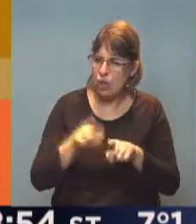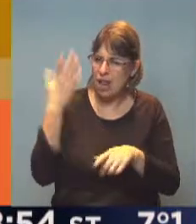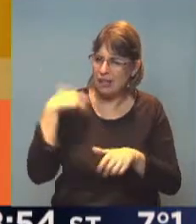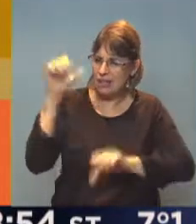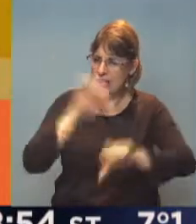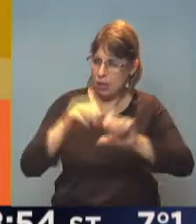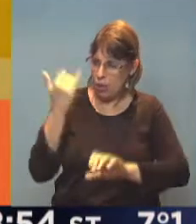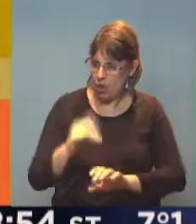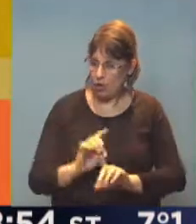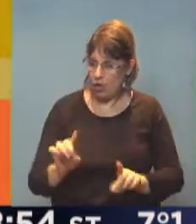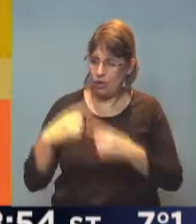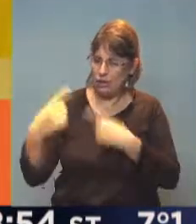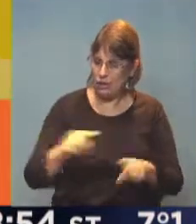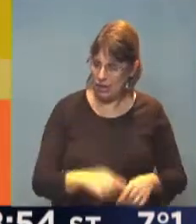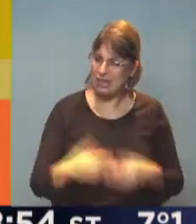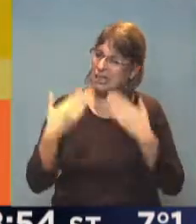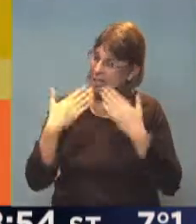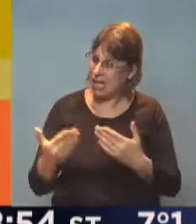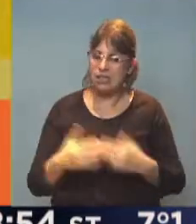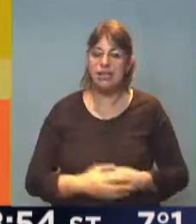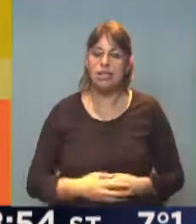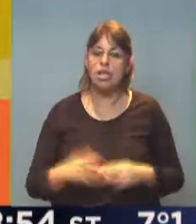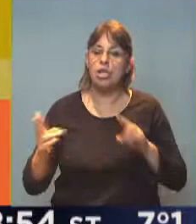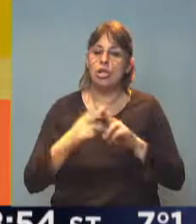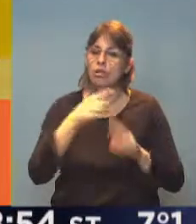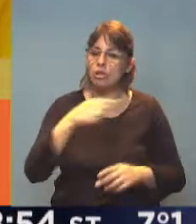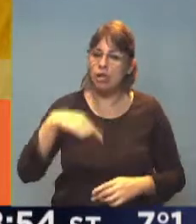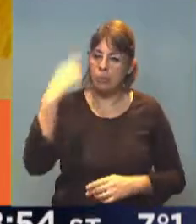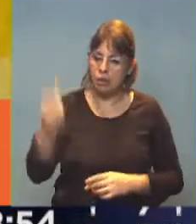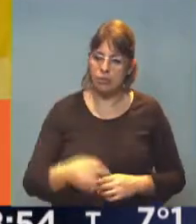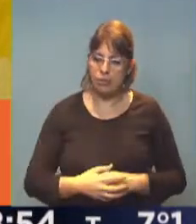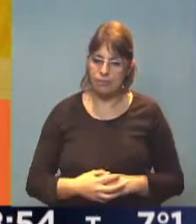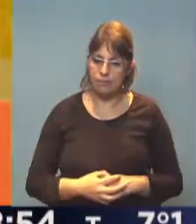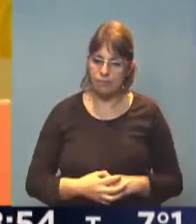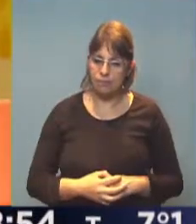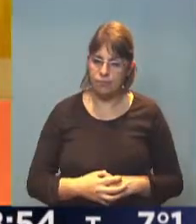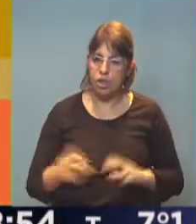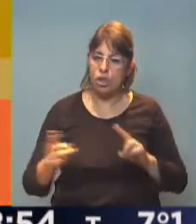pablo gracias a mí la impecable como siempre hasta la semana que viene hasta la semana que viene